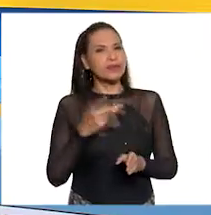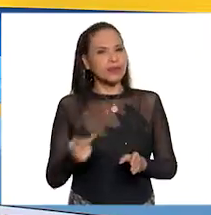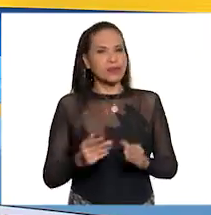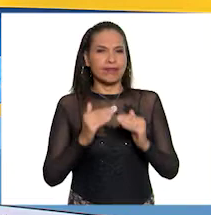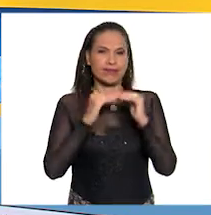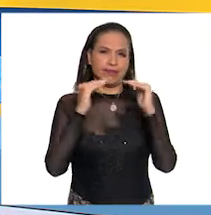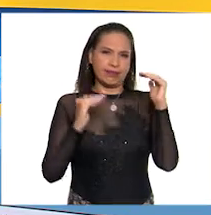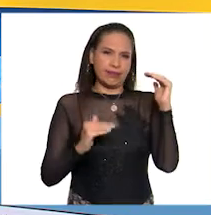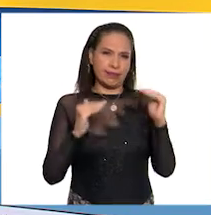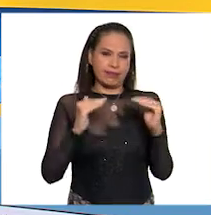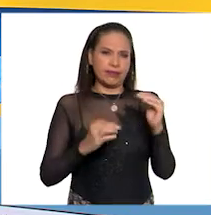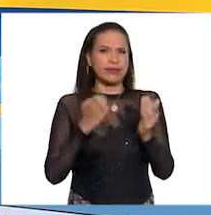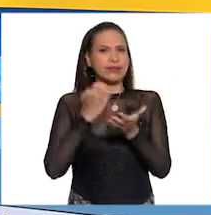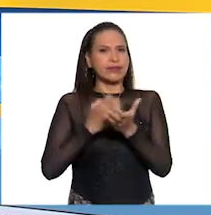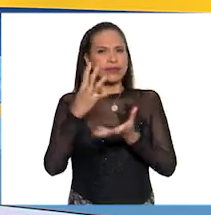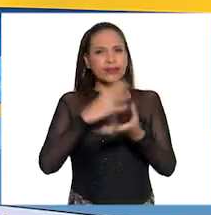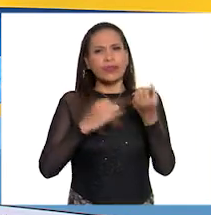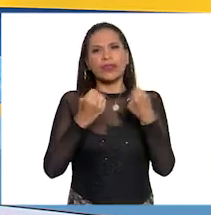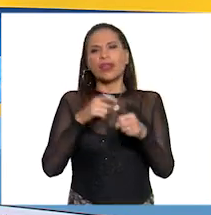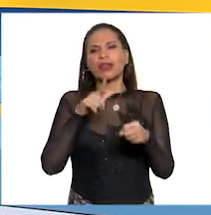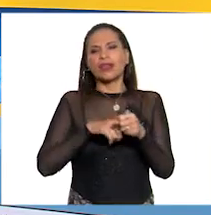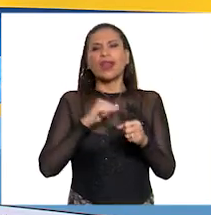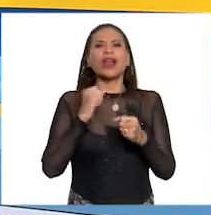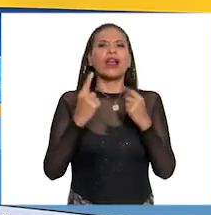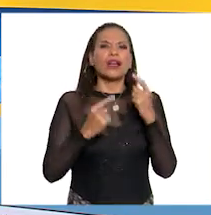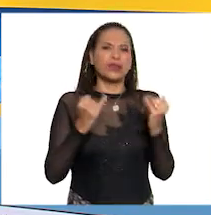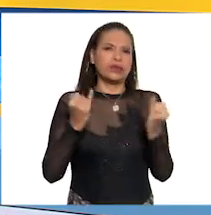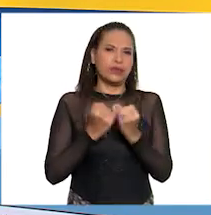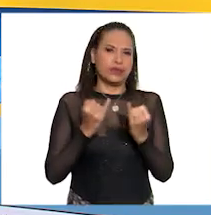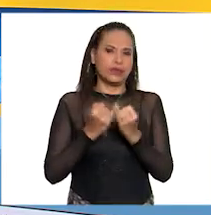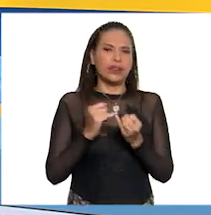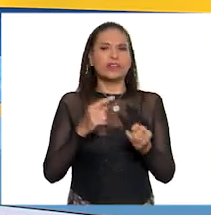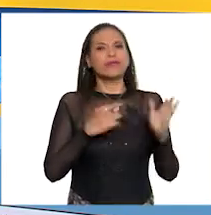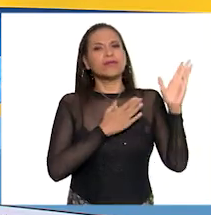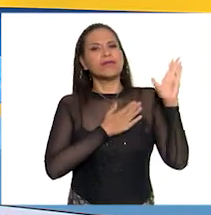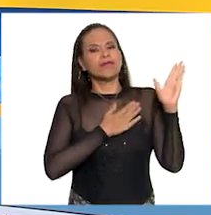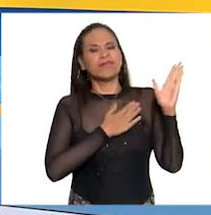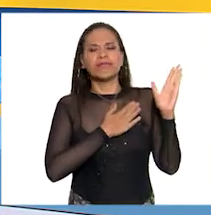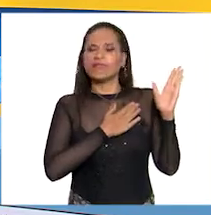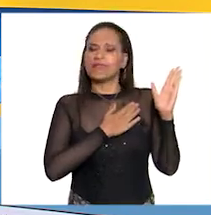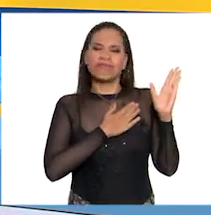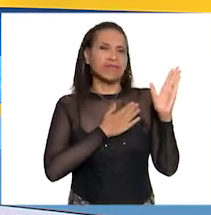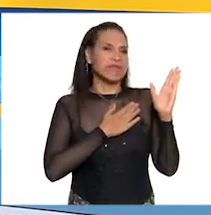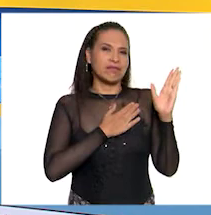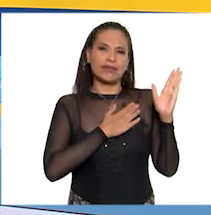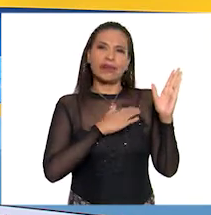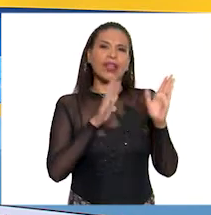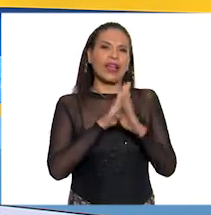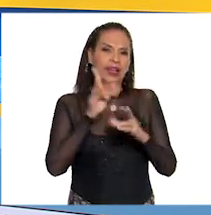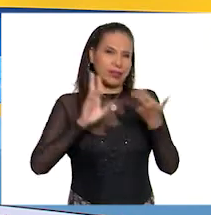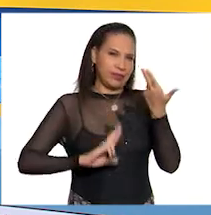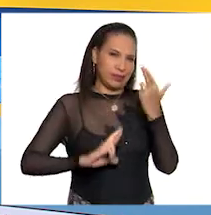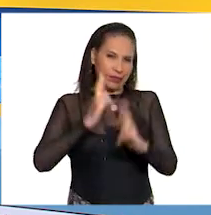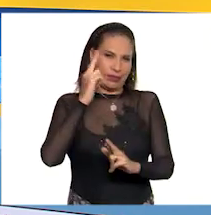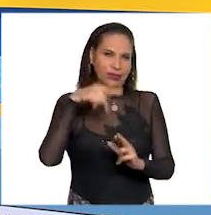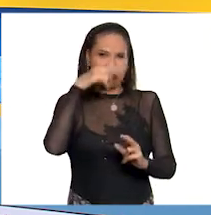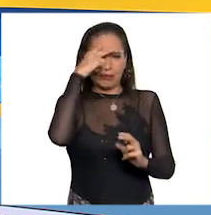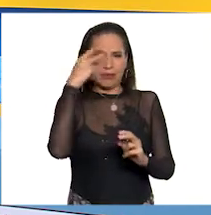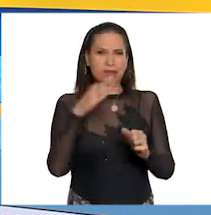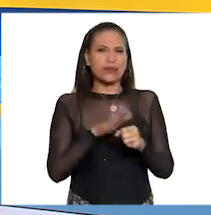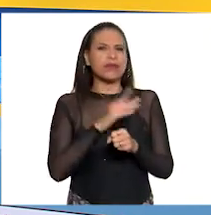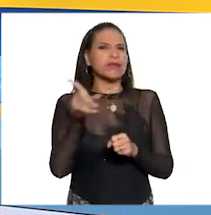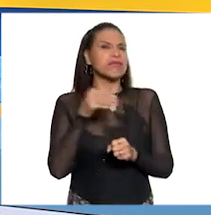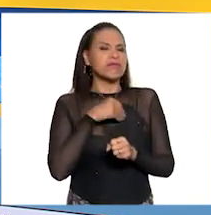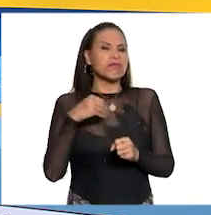la desigualdad económica y social, y algunos también hablaban sobre las promesas incumplidas de la Revolución Mexicana, incumplidas